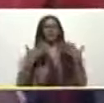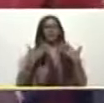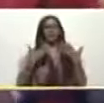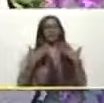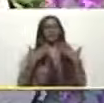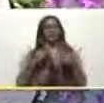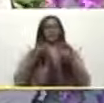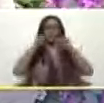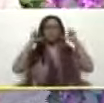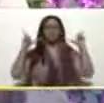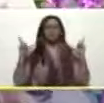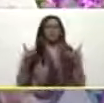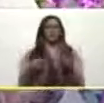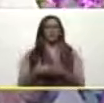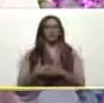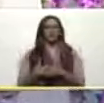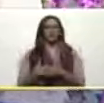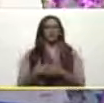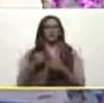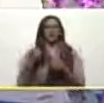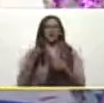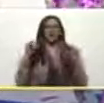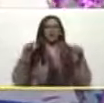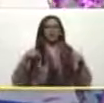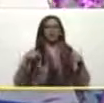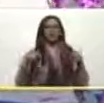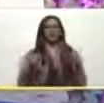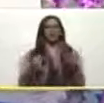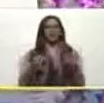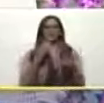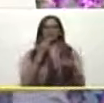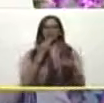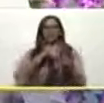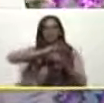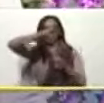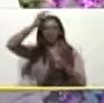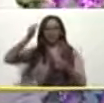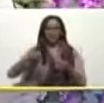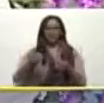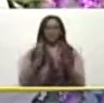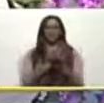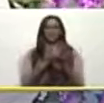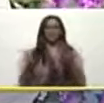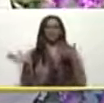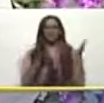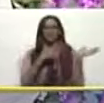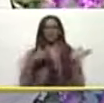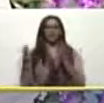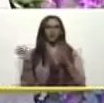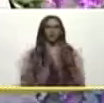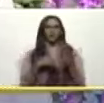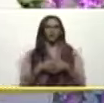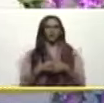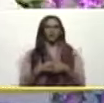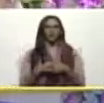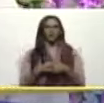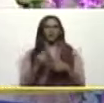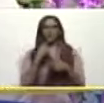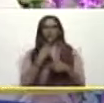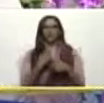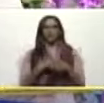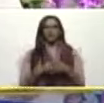hoy. Increíble. Supuestamente aquí, a las faldas del Guarayra Repano, siempre es fresco. Por eso